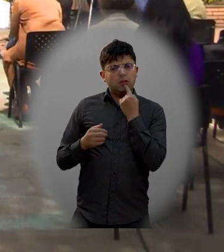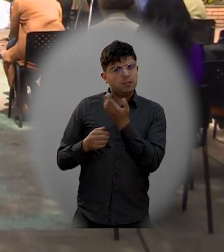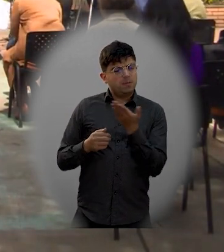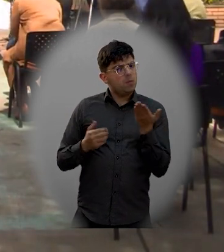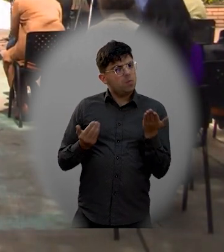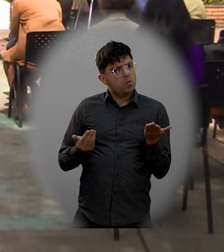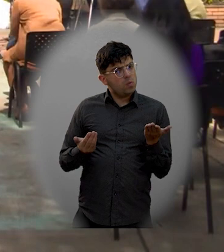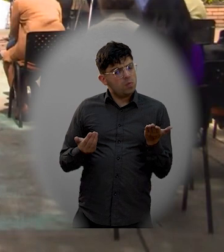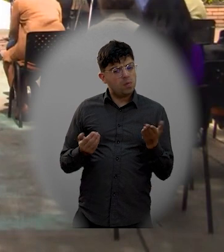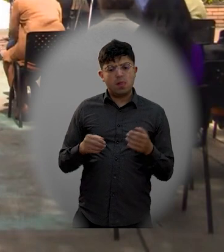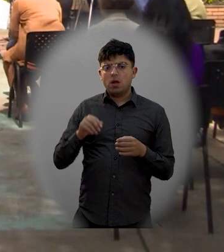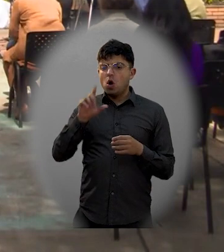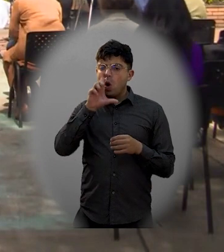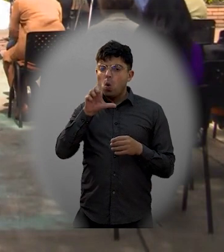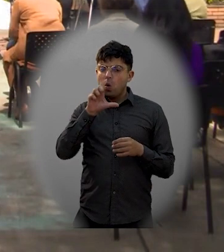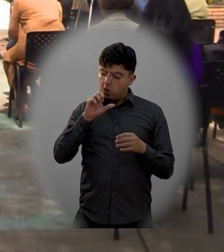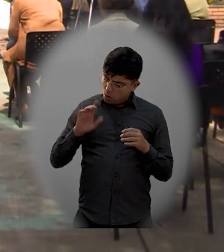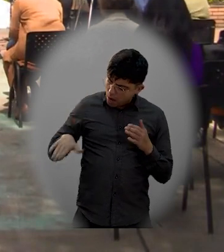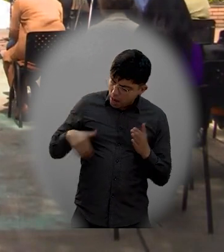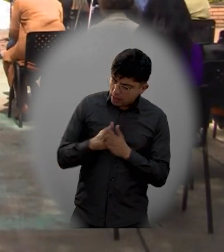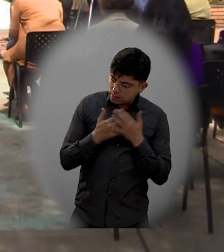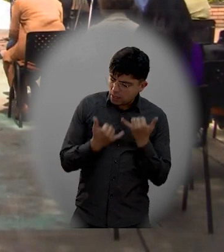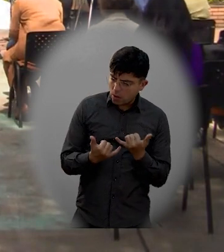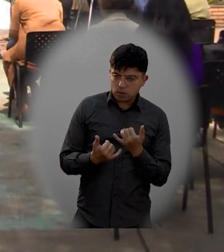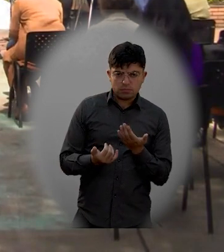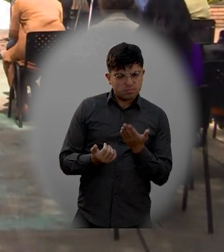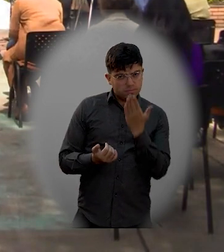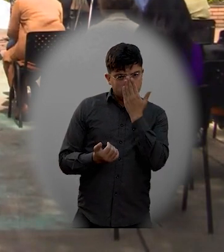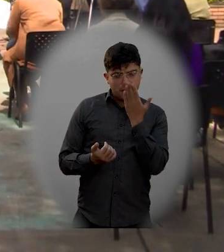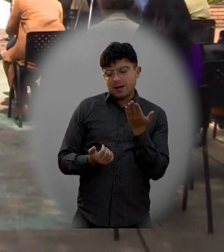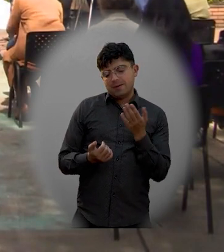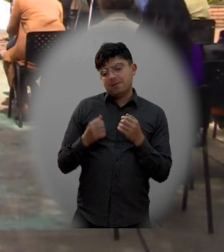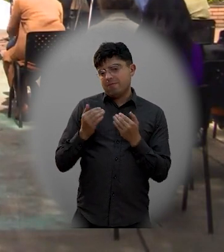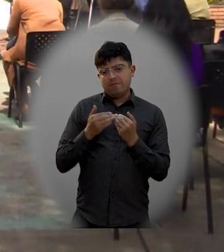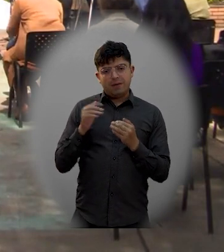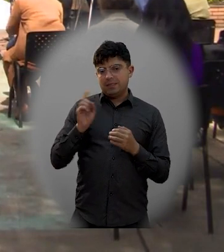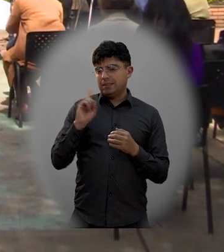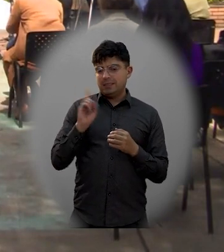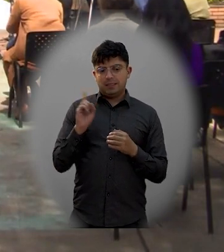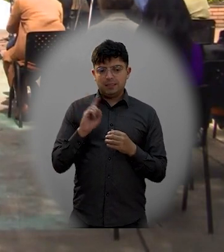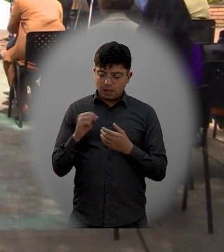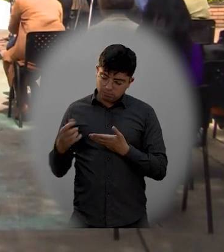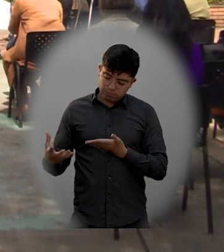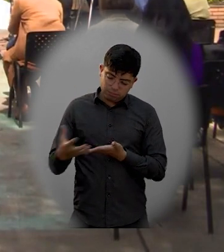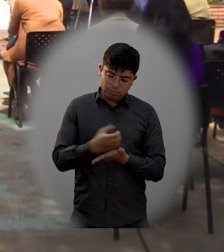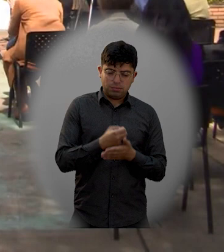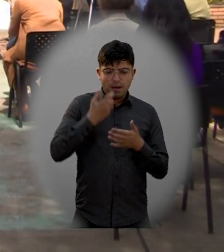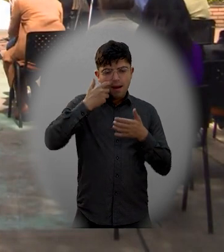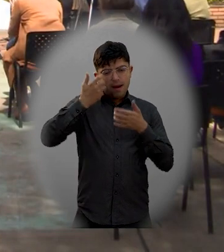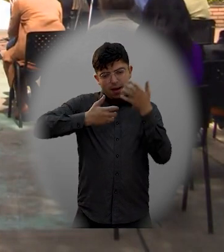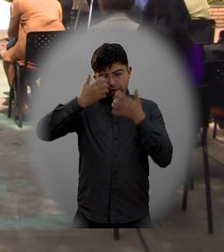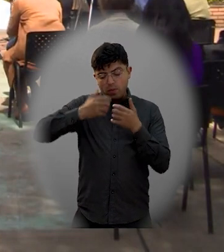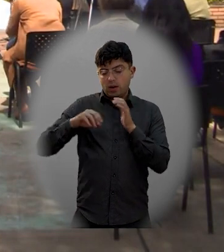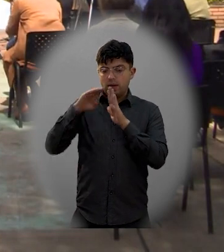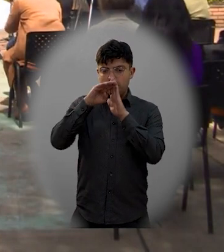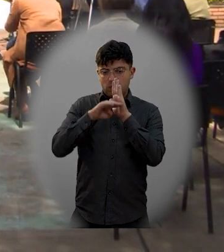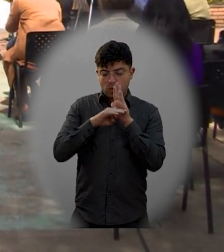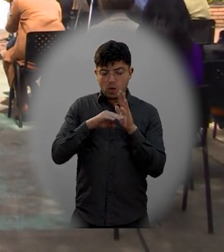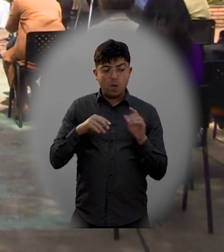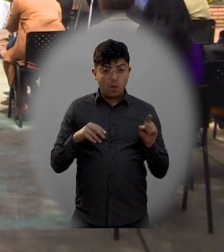¿cómo así que desde julio y por qué hasta ahora? Porque no es nada fácil justamente recoger, evaluar el